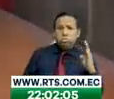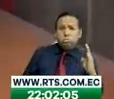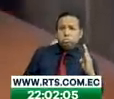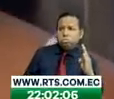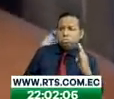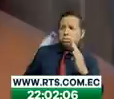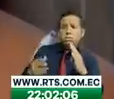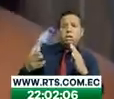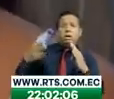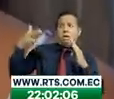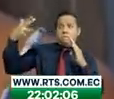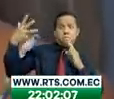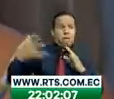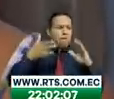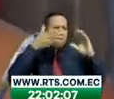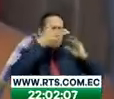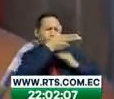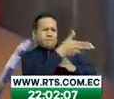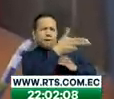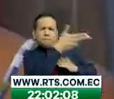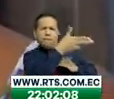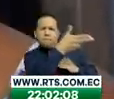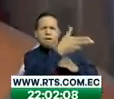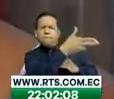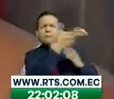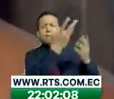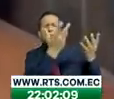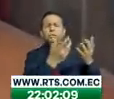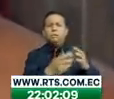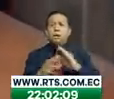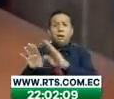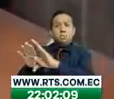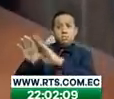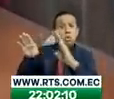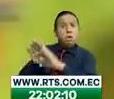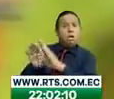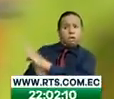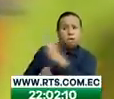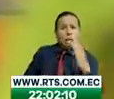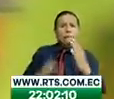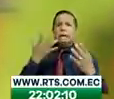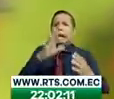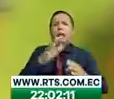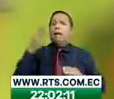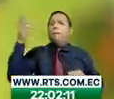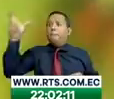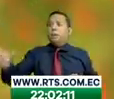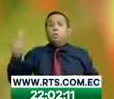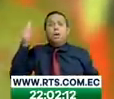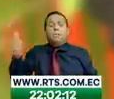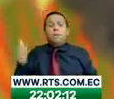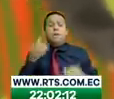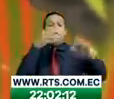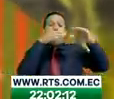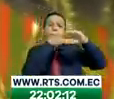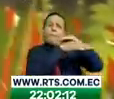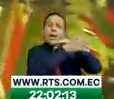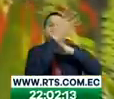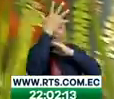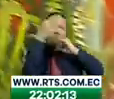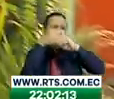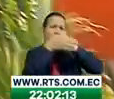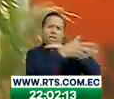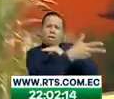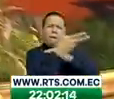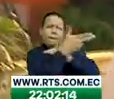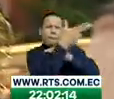cuando meten la mano y disparan hacia los vidrios. Él en ningún momento abrió la puerta y metieron la mano y disparaban hacia adentro la puerta de nosotros, la